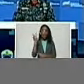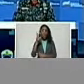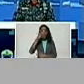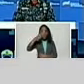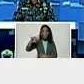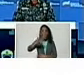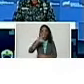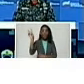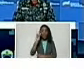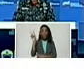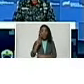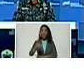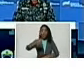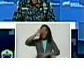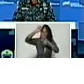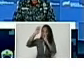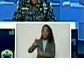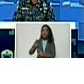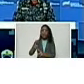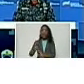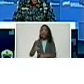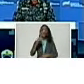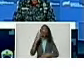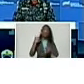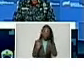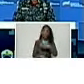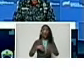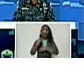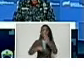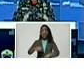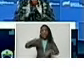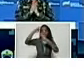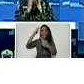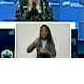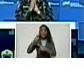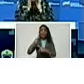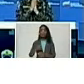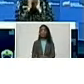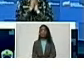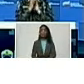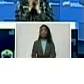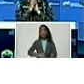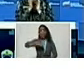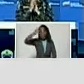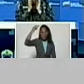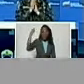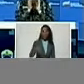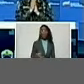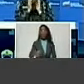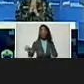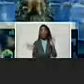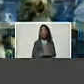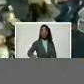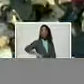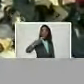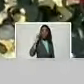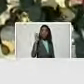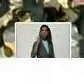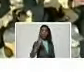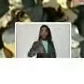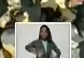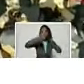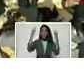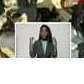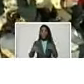pueblo venezolano, se respeta y lo vamos a hacer respetar con la seguridad de la Constitución, con la seguridad